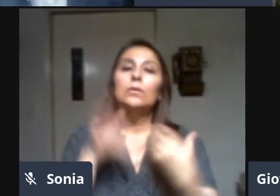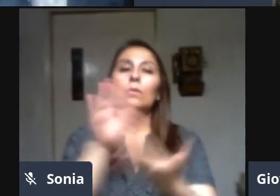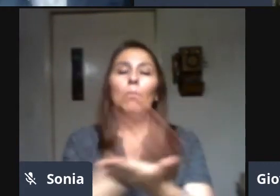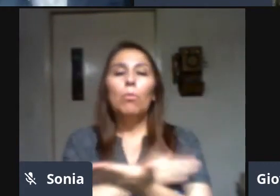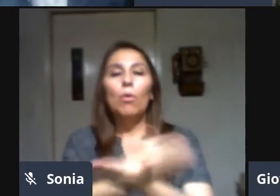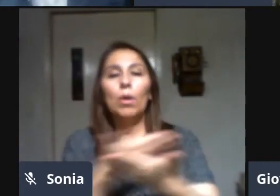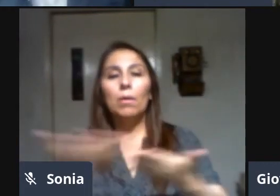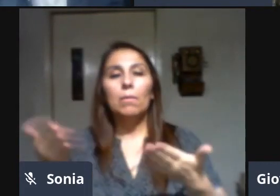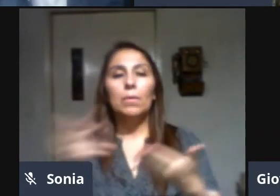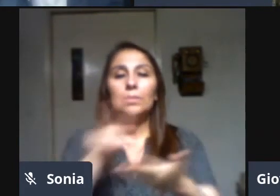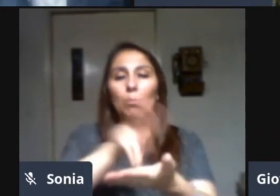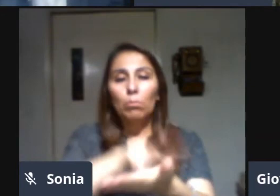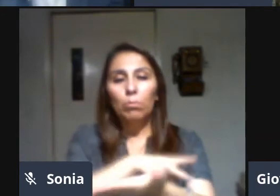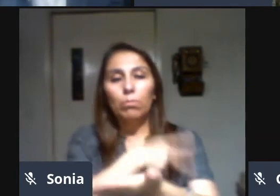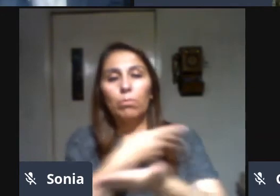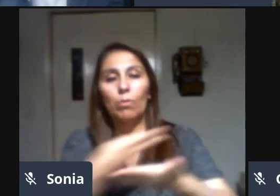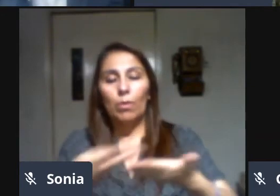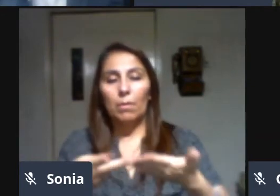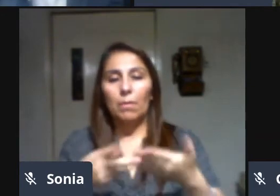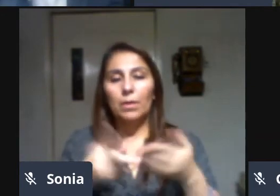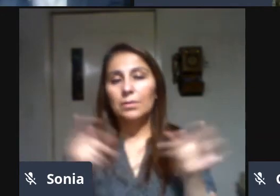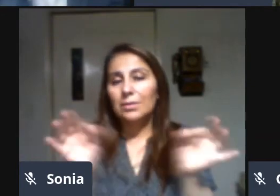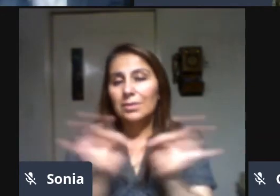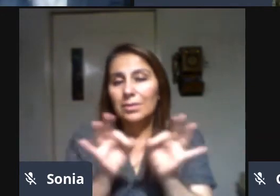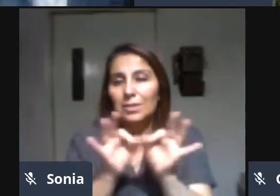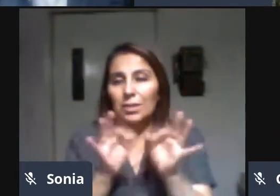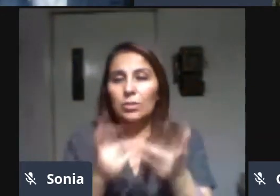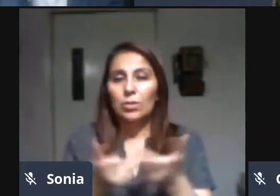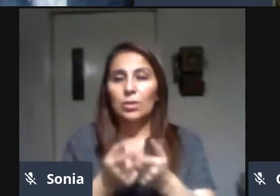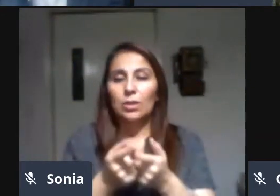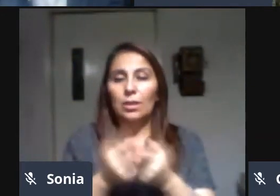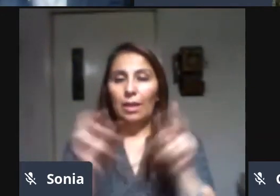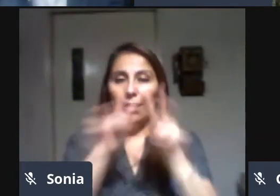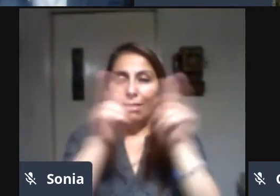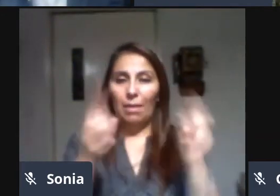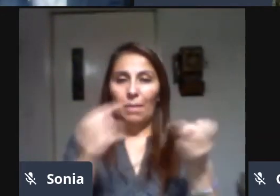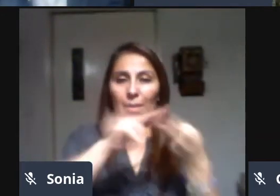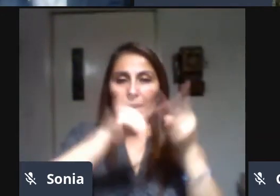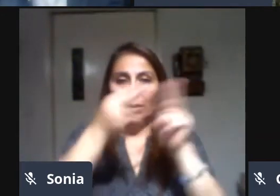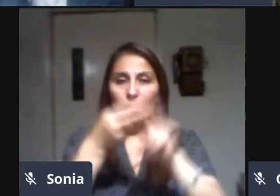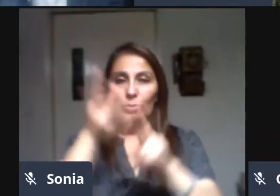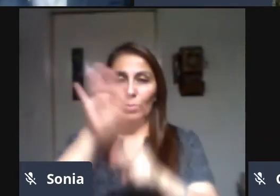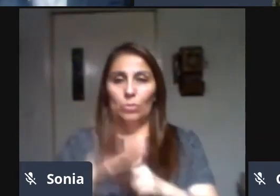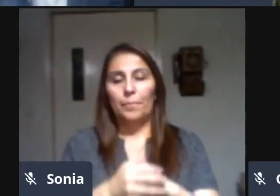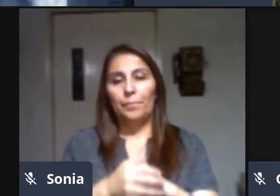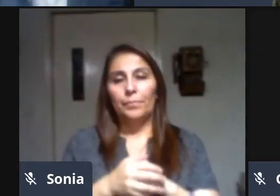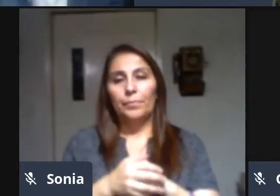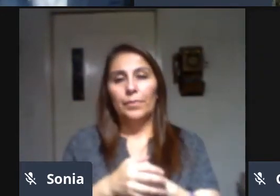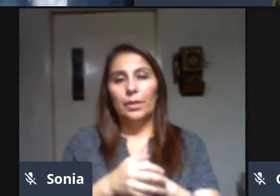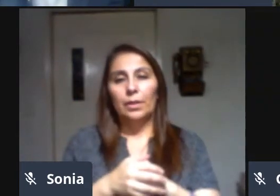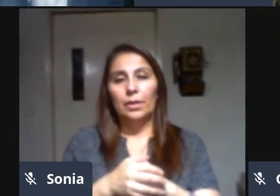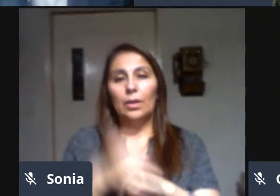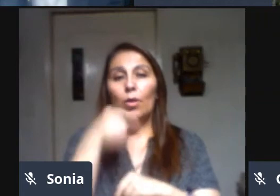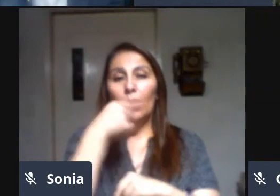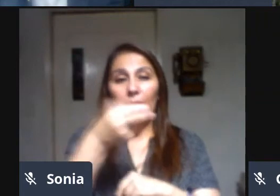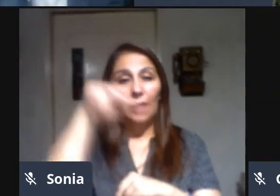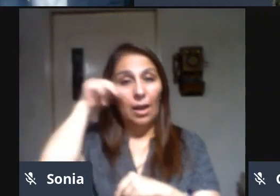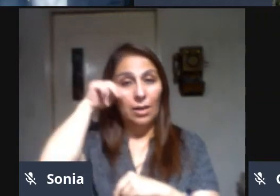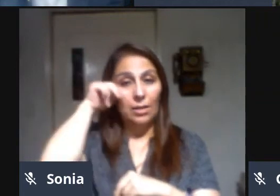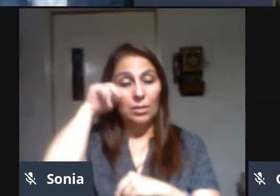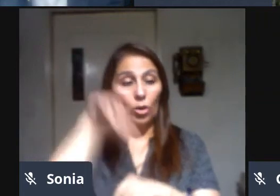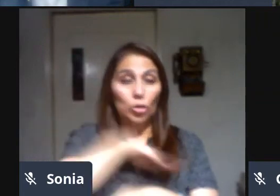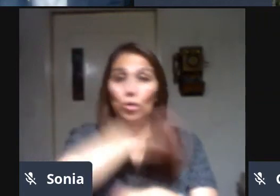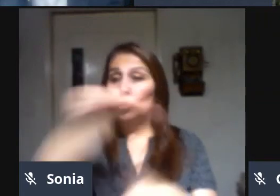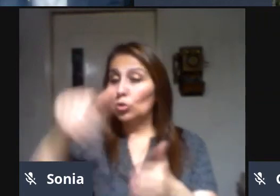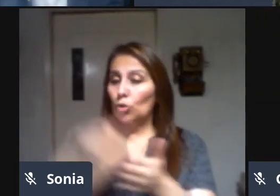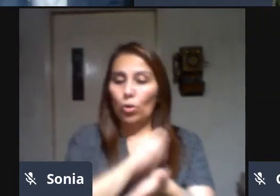propósito de todo este tema que hemos hablado y a propósito de lo que ésta decía y es que todos los que estamos escribiendo bien sea en términos